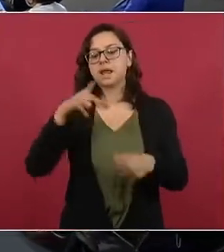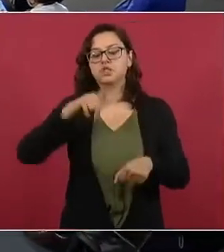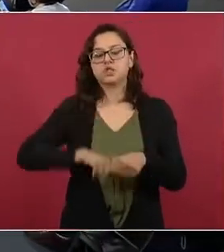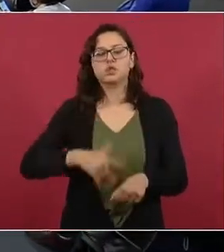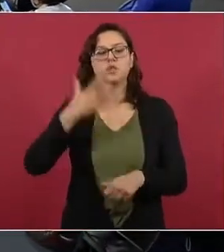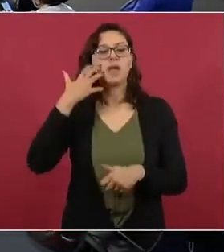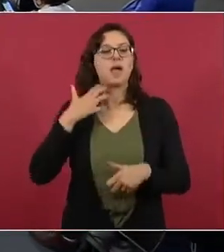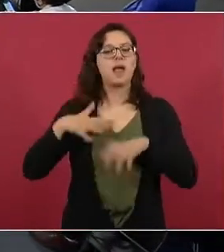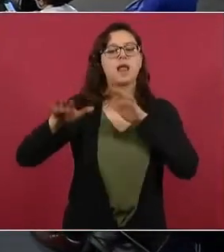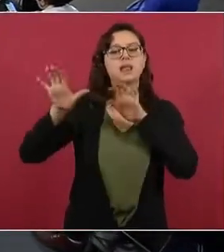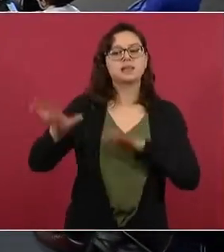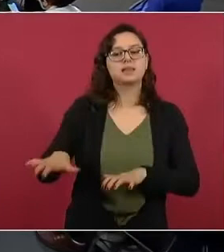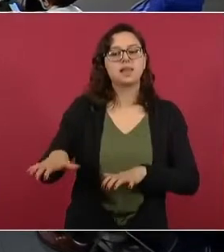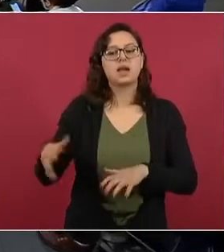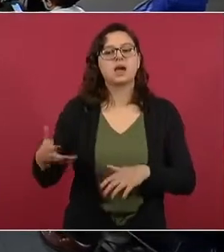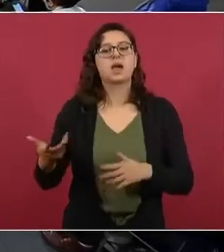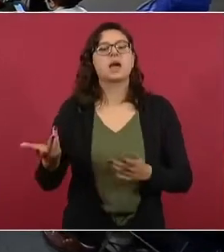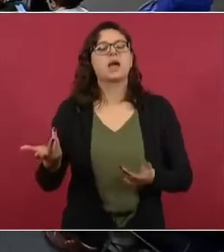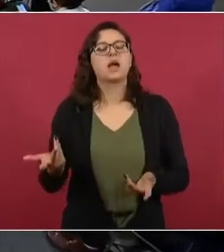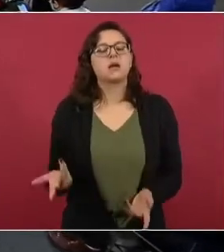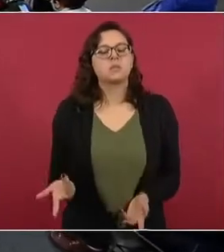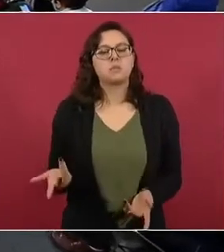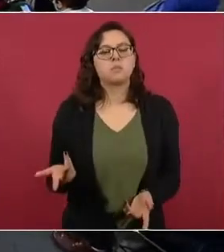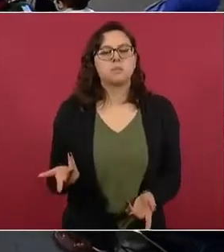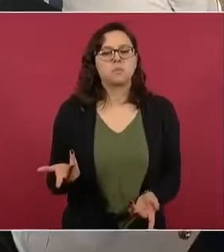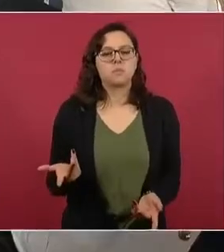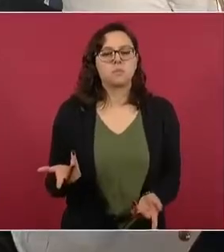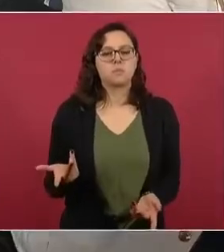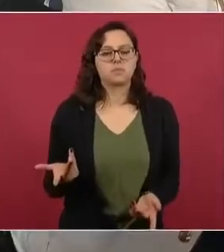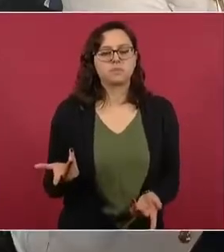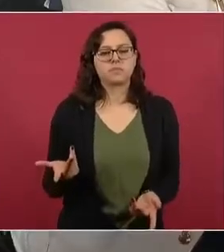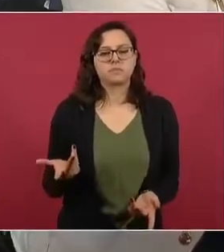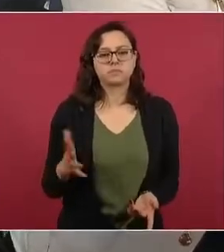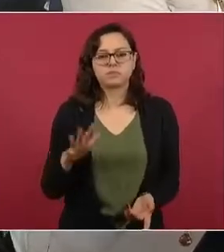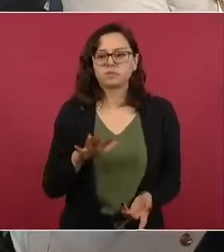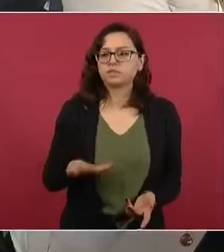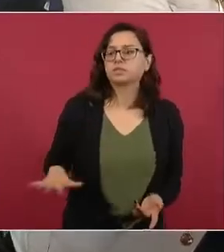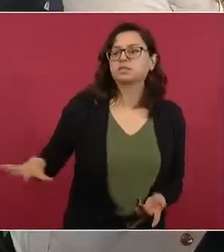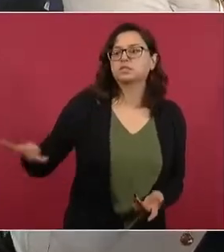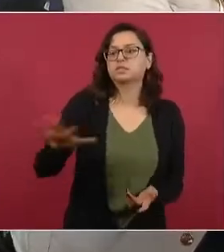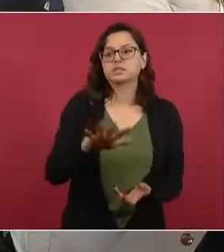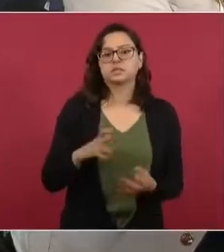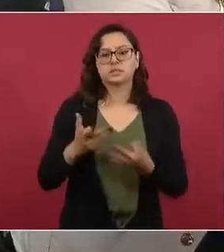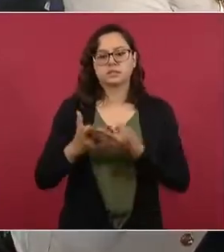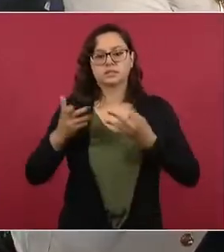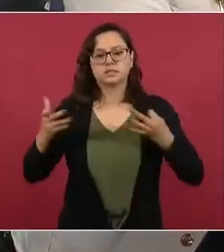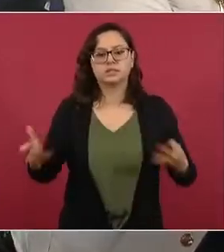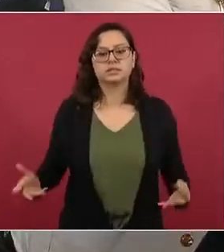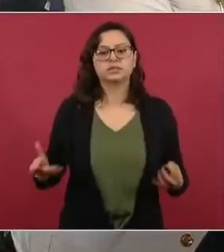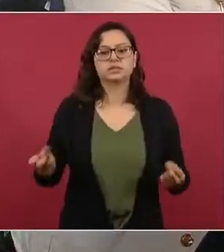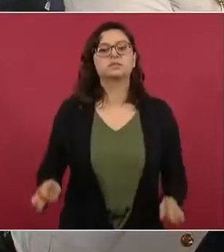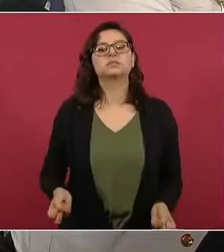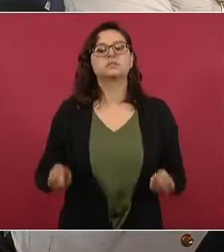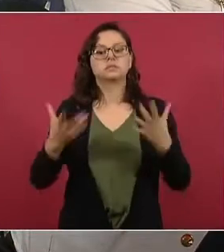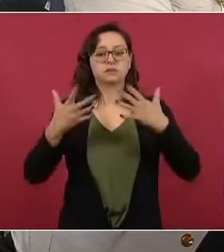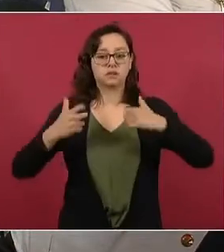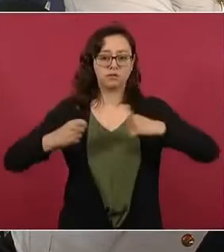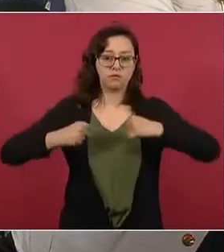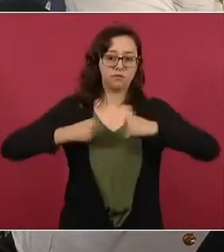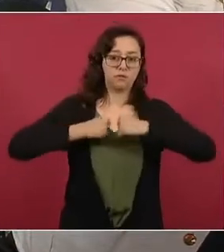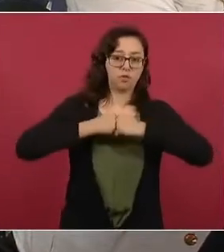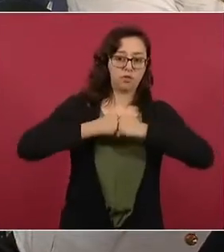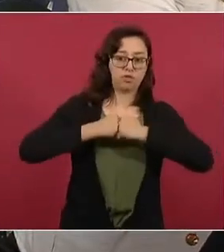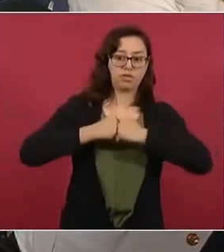presidente, quisiera conocer si cuál va a ser la extensión que va a tener este parque, si va a tener colindancia